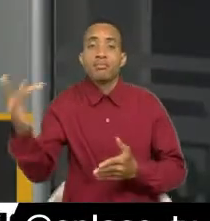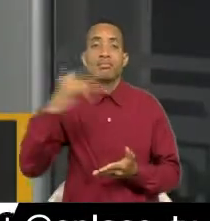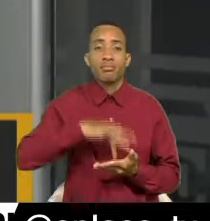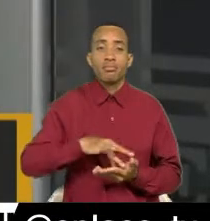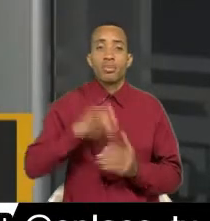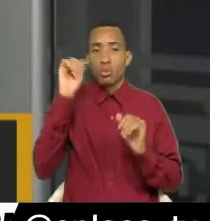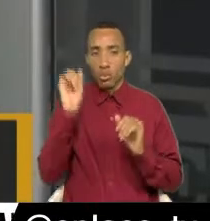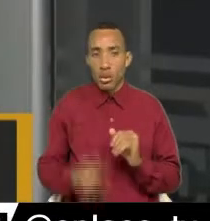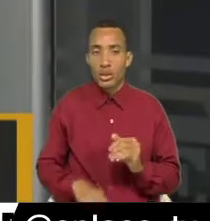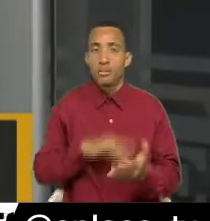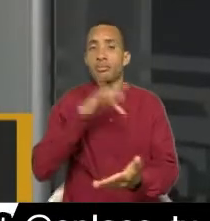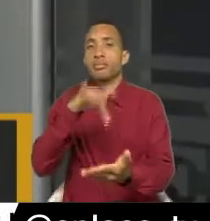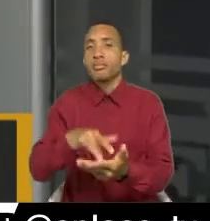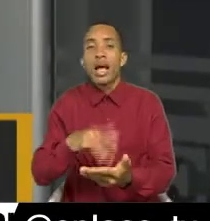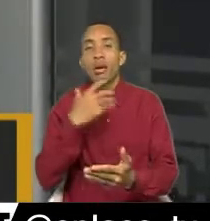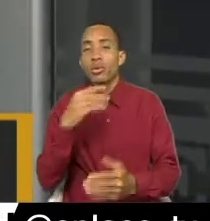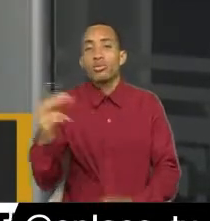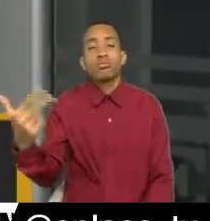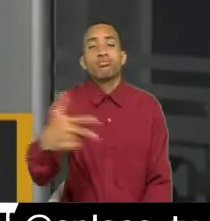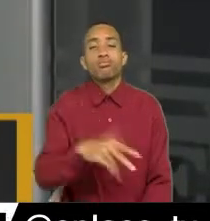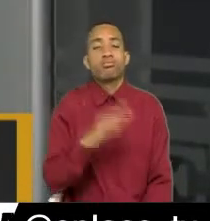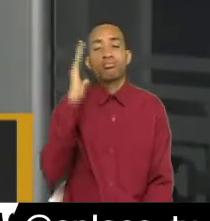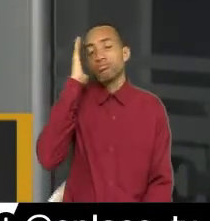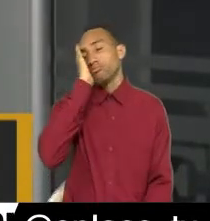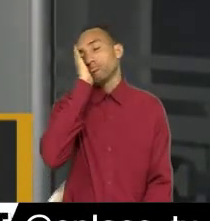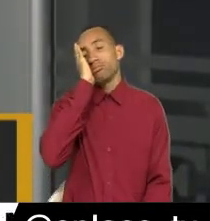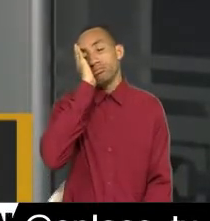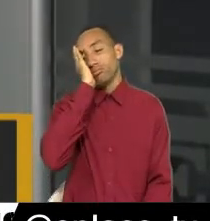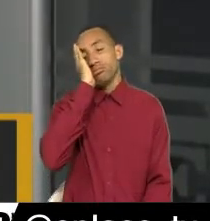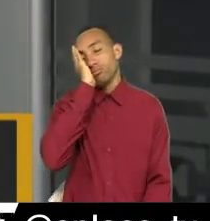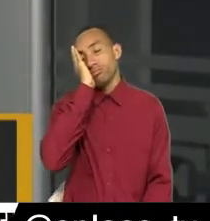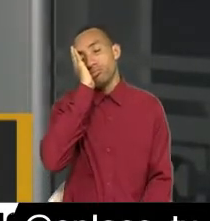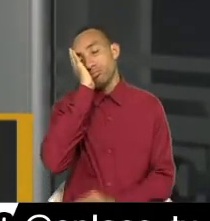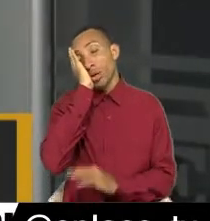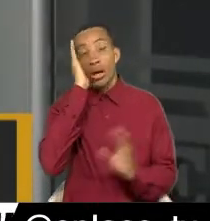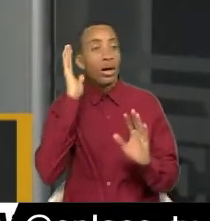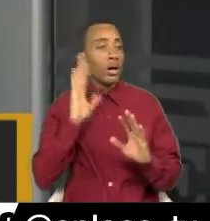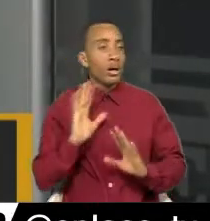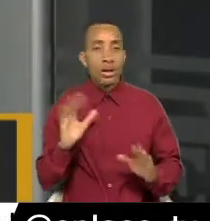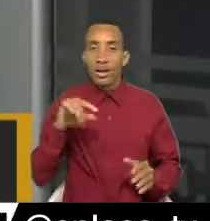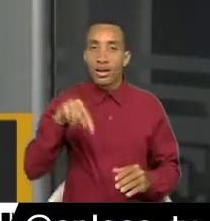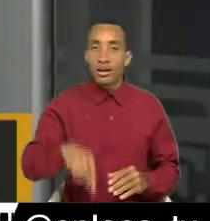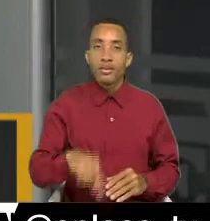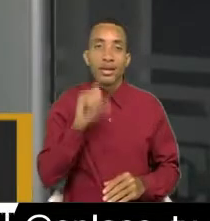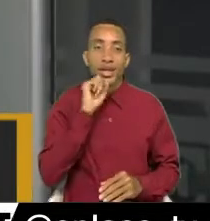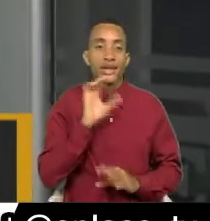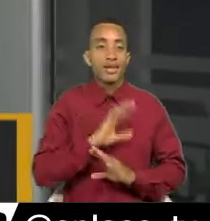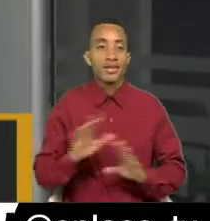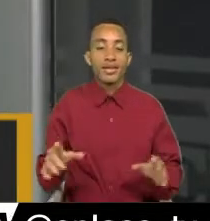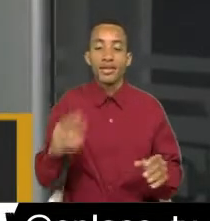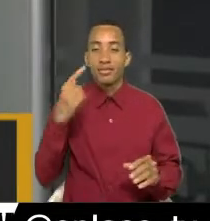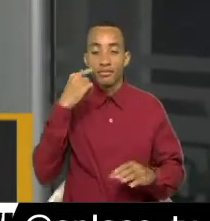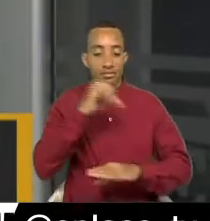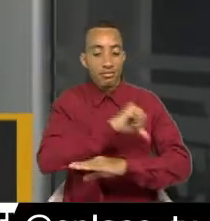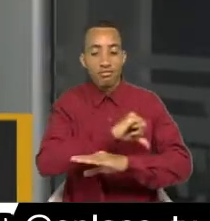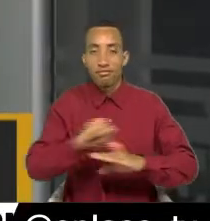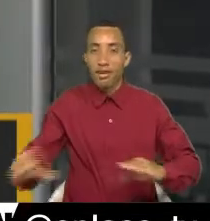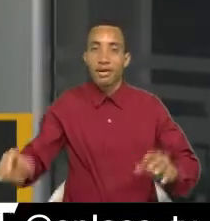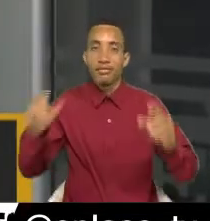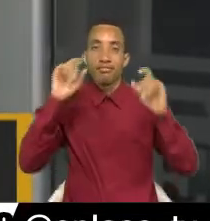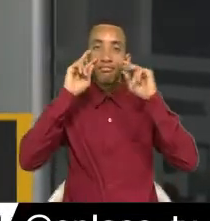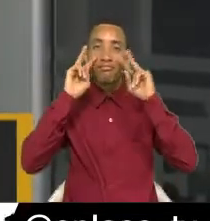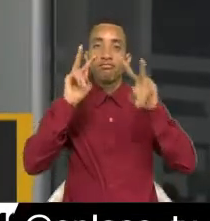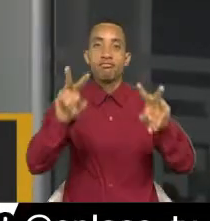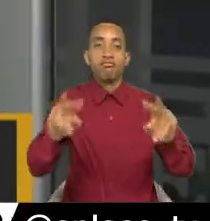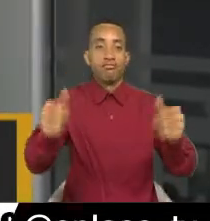hacer, se vienen durmiendo, vienen tranquilamente y cuando abren los ojos en Barranca Bermeja están con el pequeño milagro de la buena visión, sin